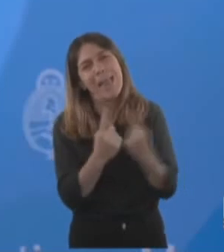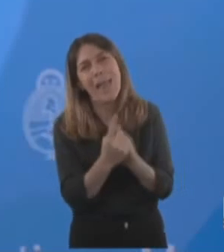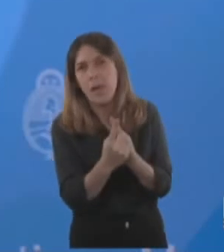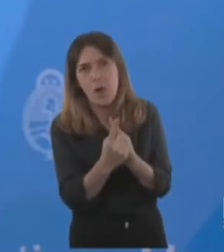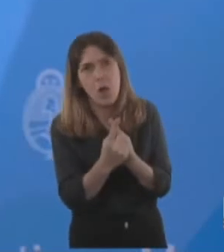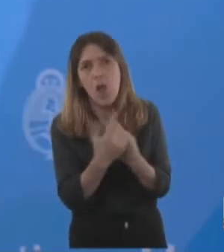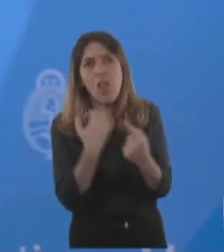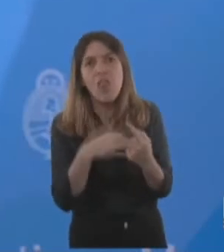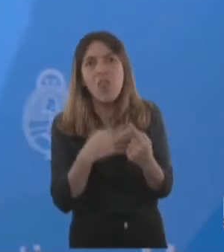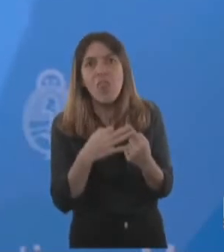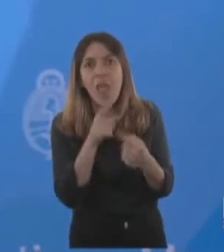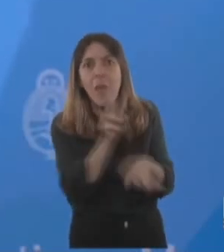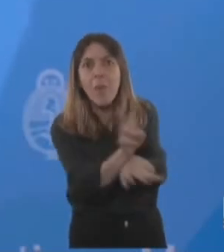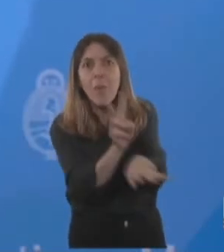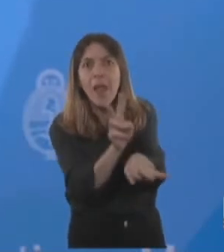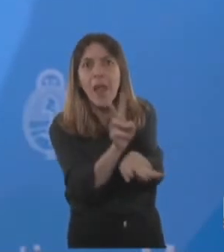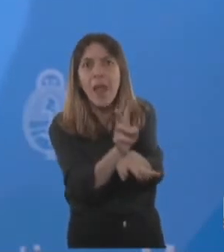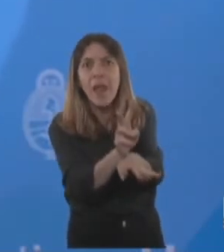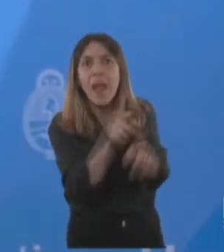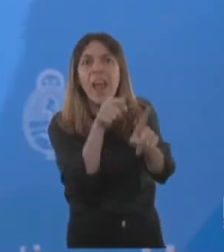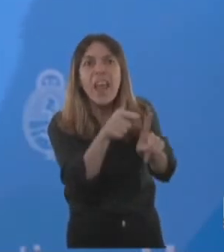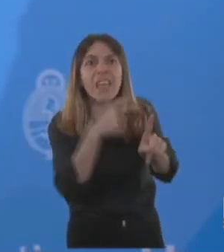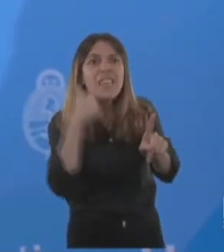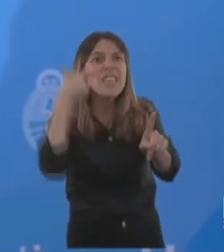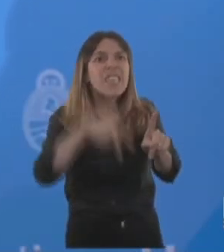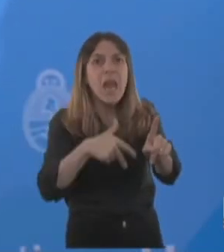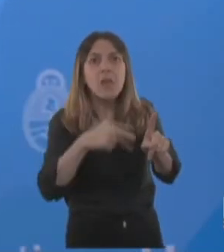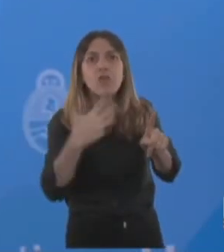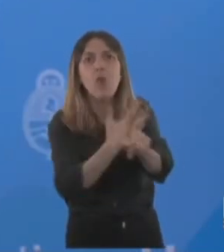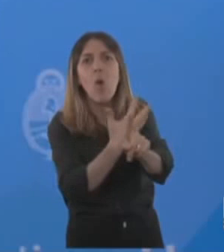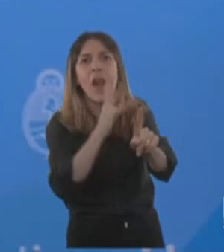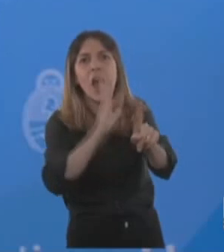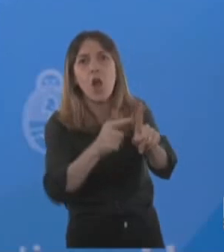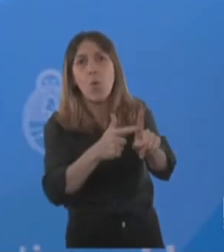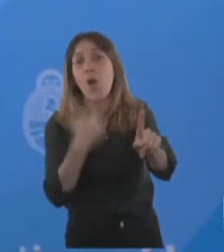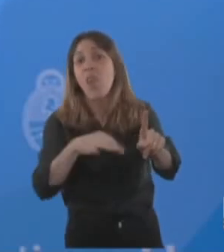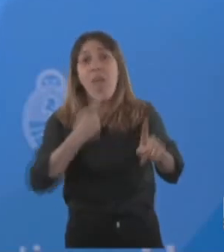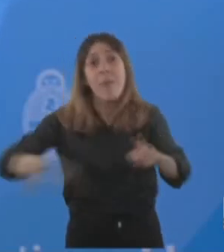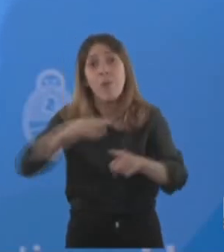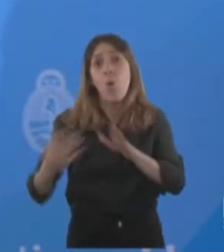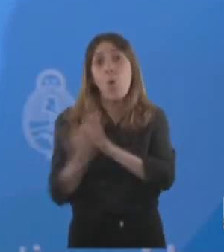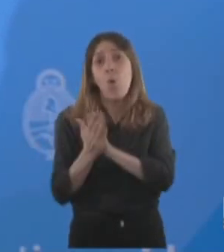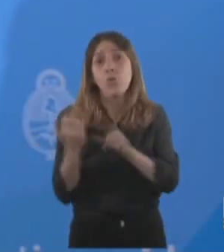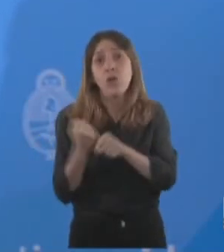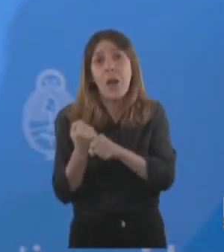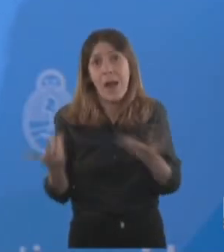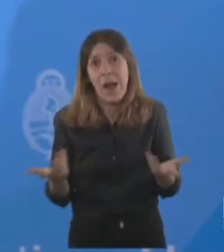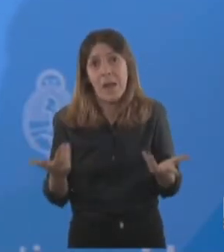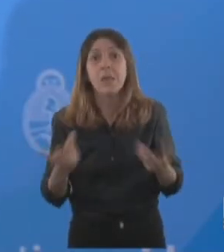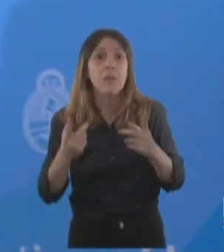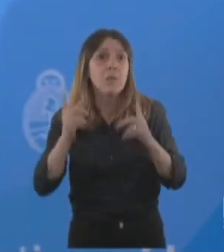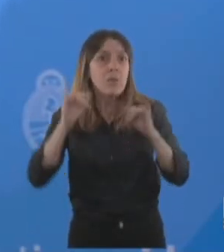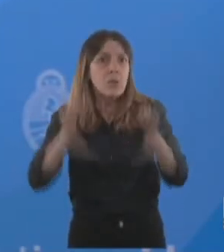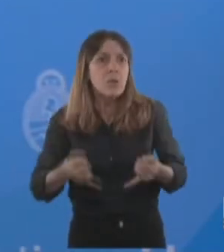No tiene ningún sentido eso. Y eso tenemos que hacerlo trabajando juntos y asumiendo